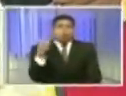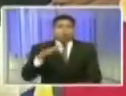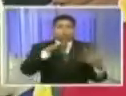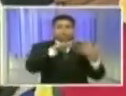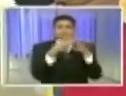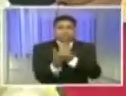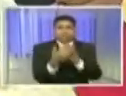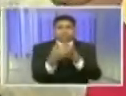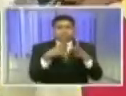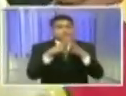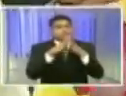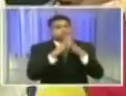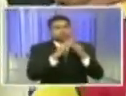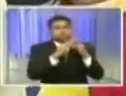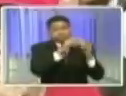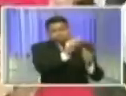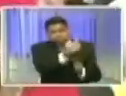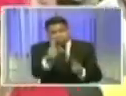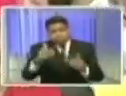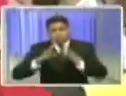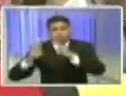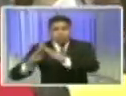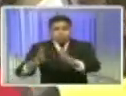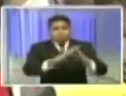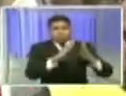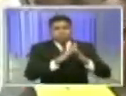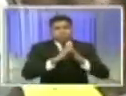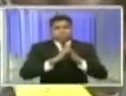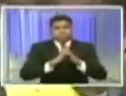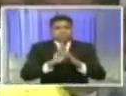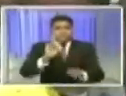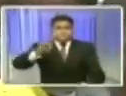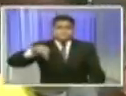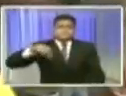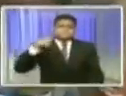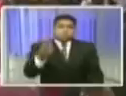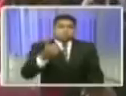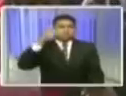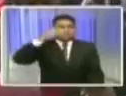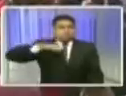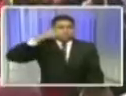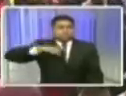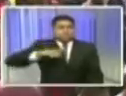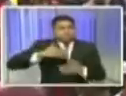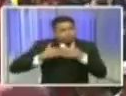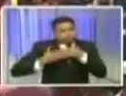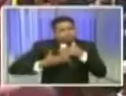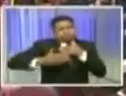en todas las comunidades del país a partir del próximo sábado.